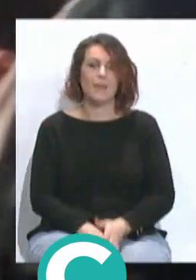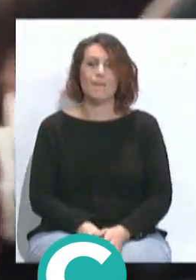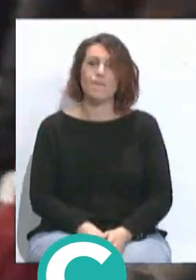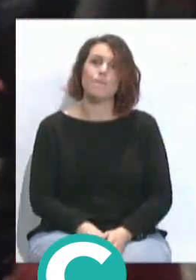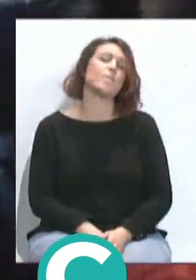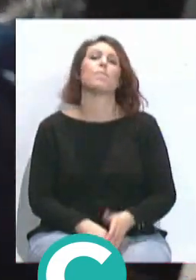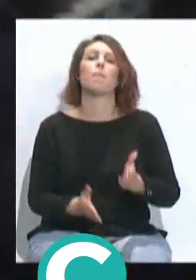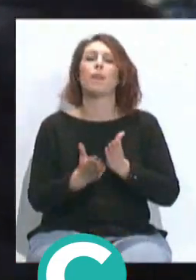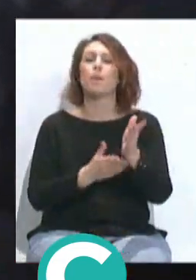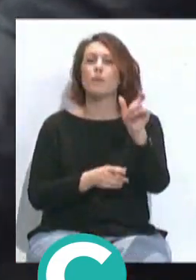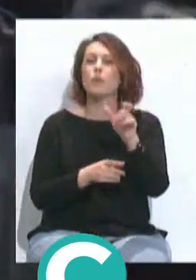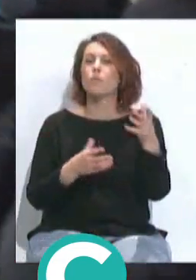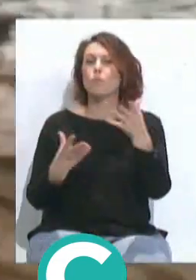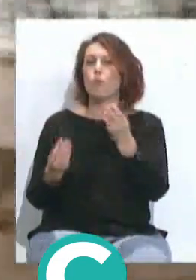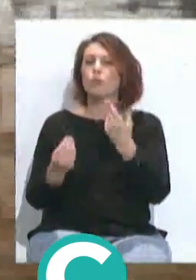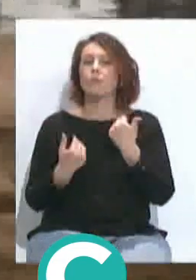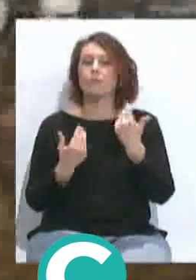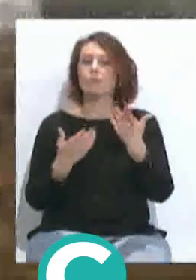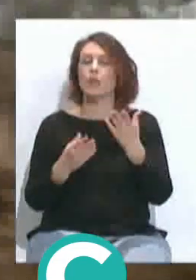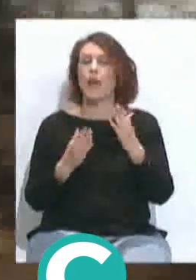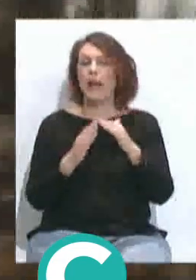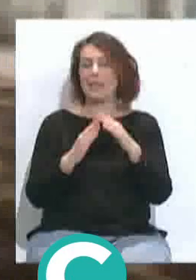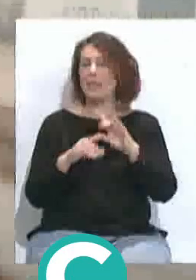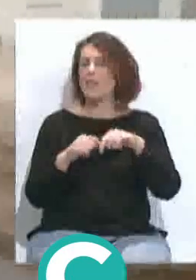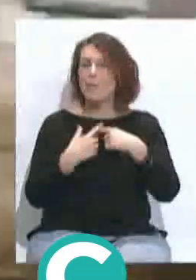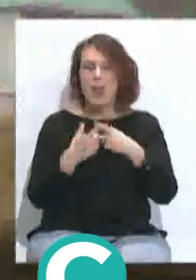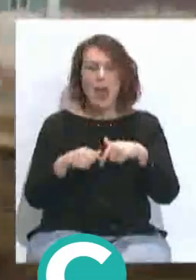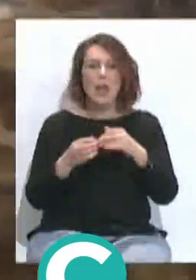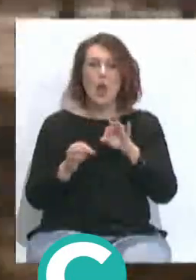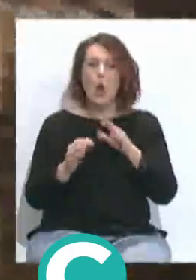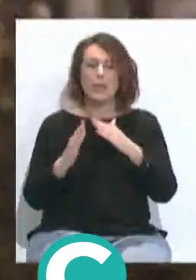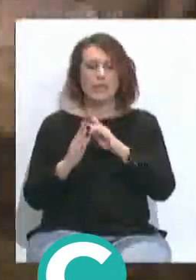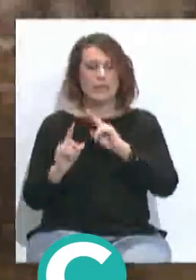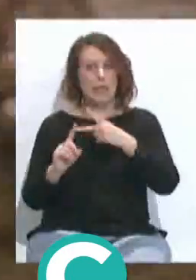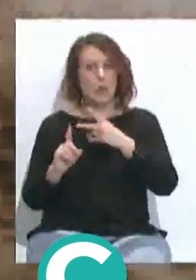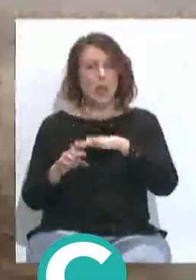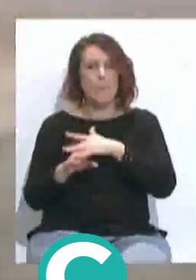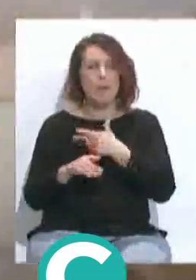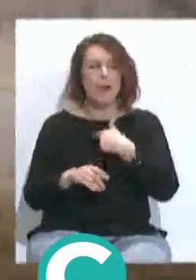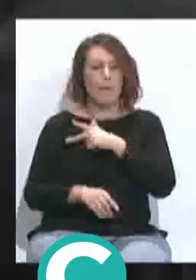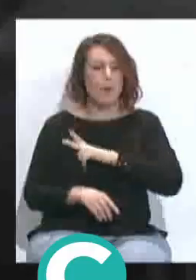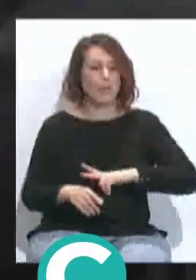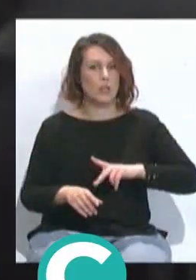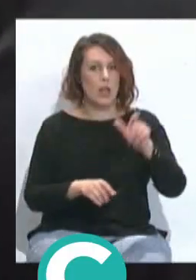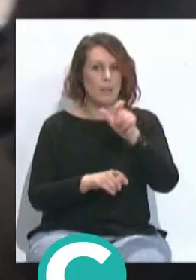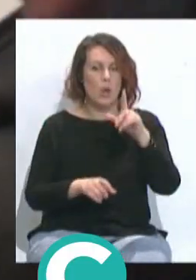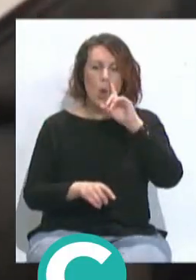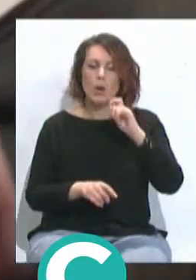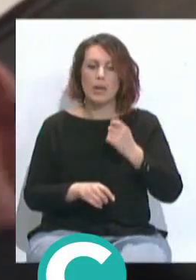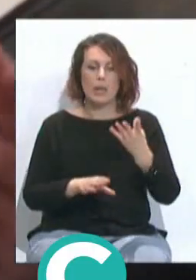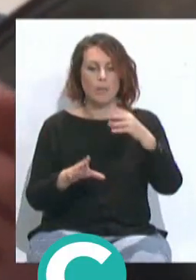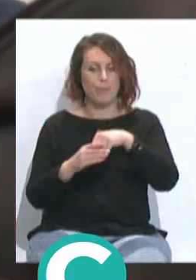Por otra parte hay muchas personas que están ofreciendo sus hogares familiares o segundas residencias para la acogida temporal de refugiados